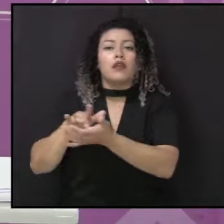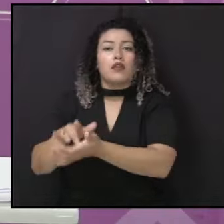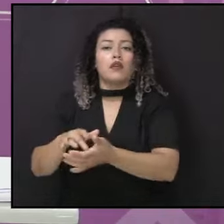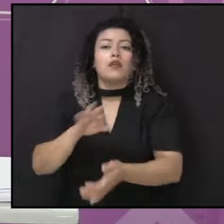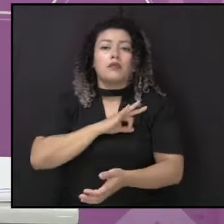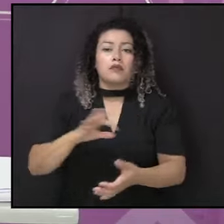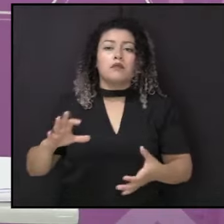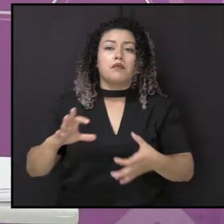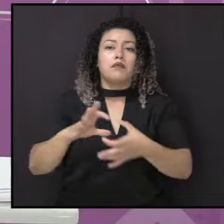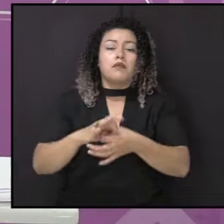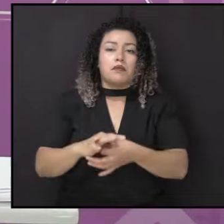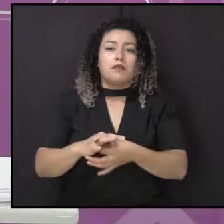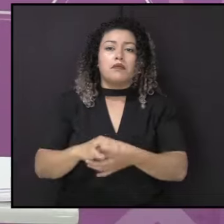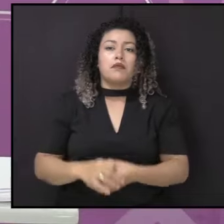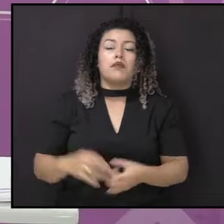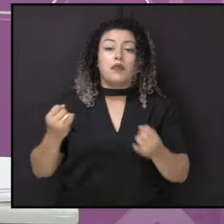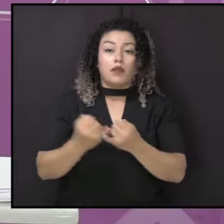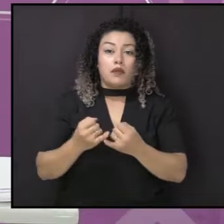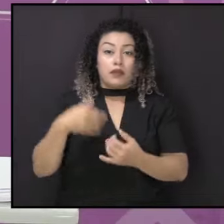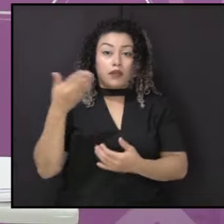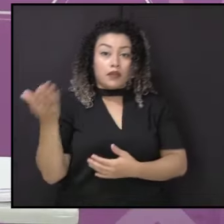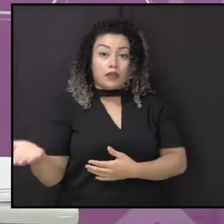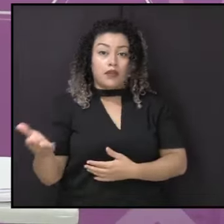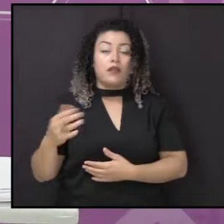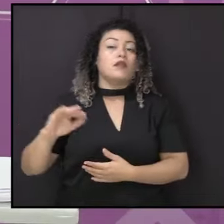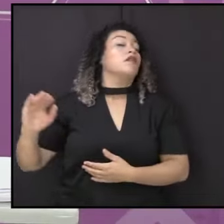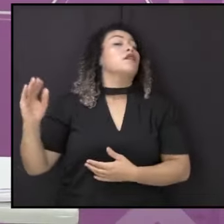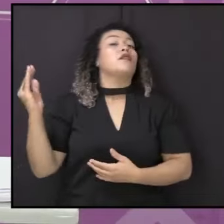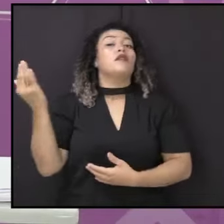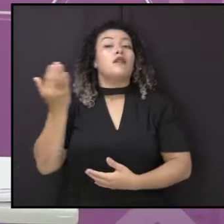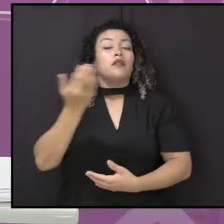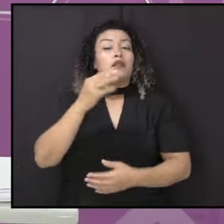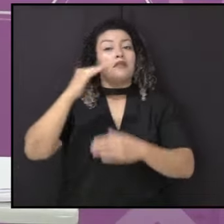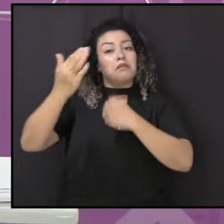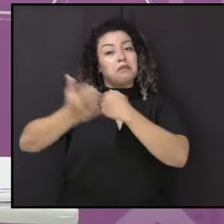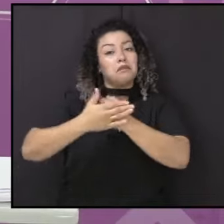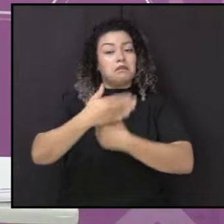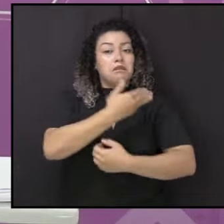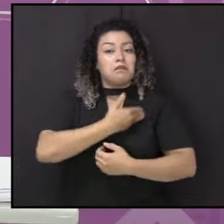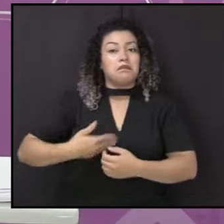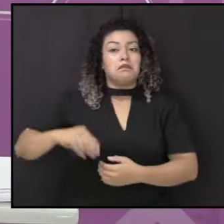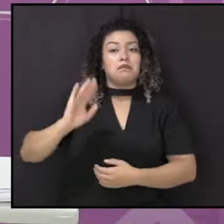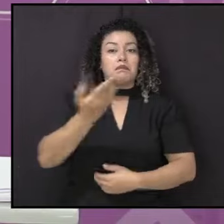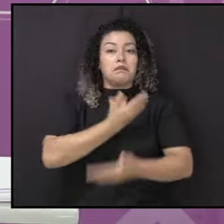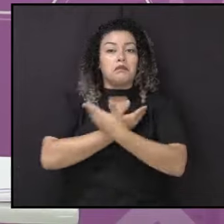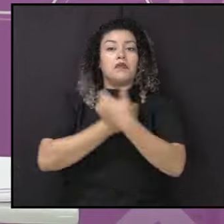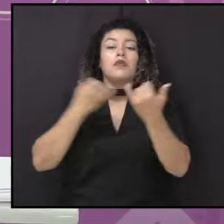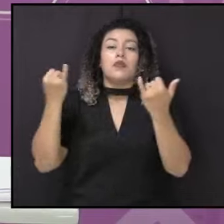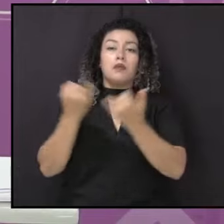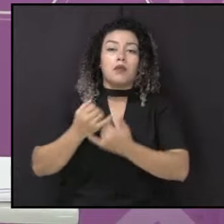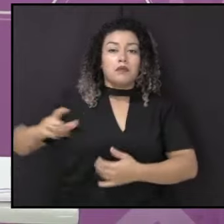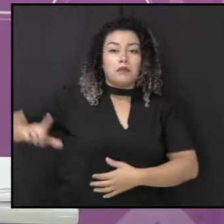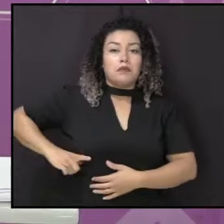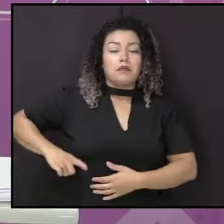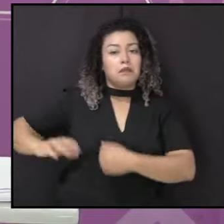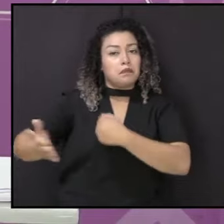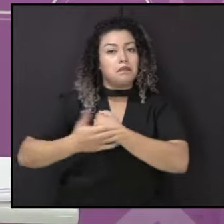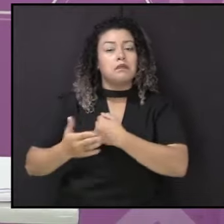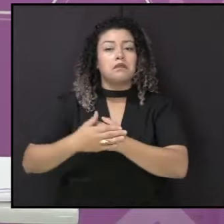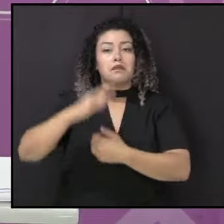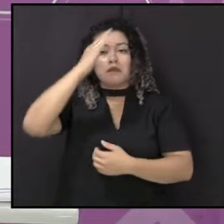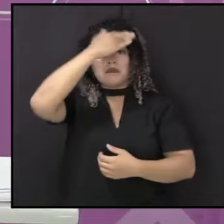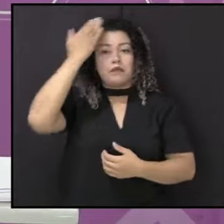que también trae nuestra candidata a la presidencia y a la gobernatura para precisamente dotar de mayor seguridad en los procesos que